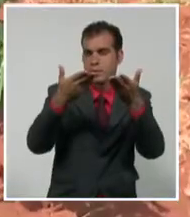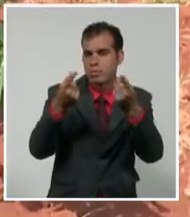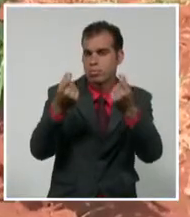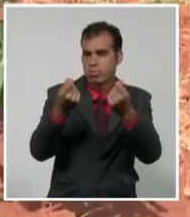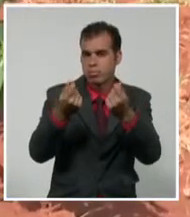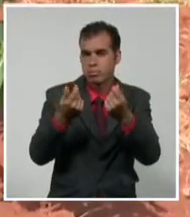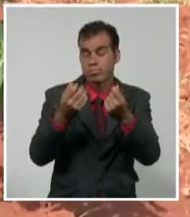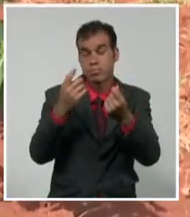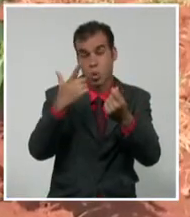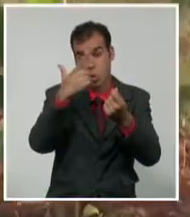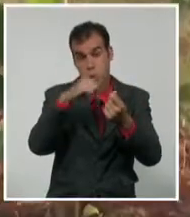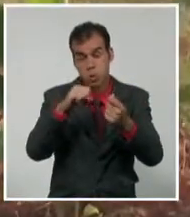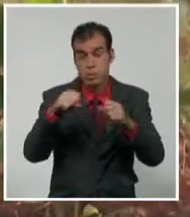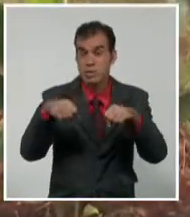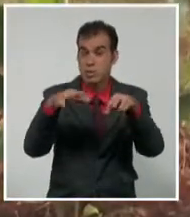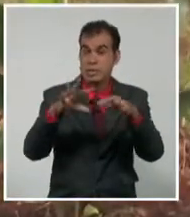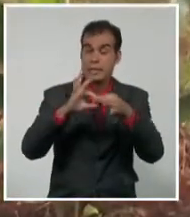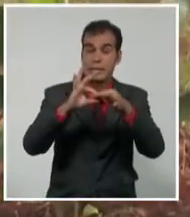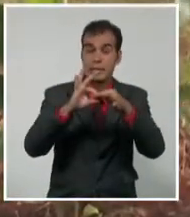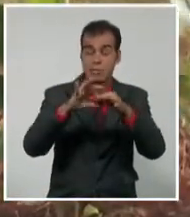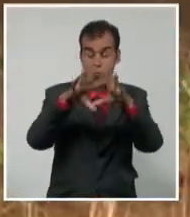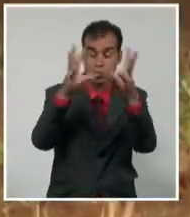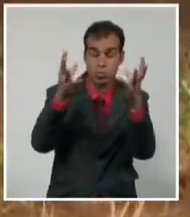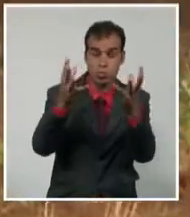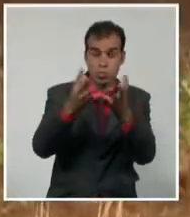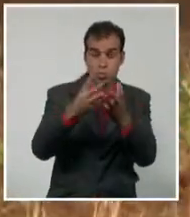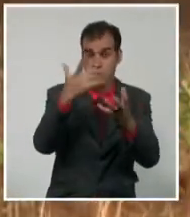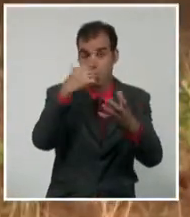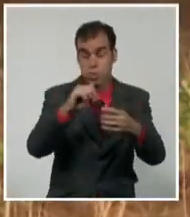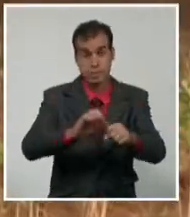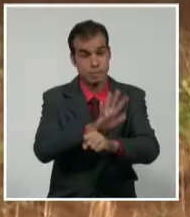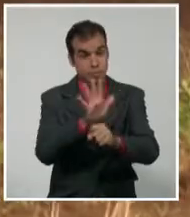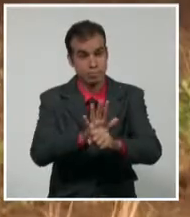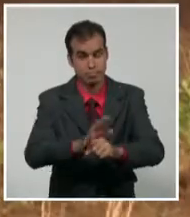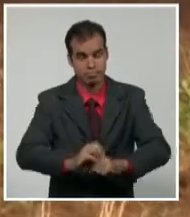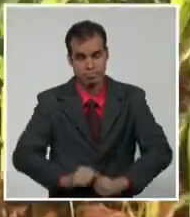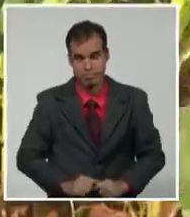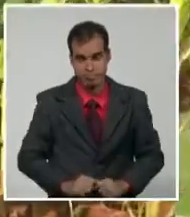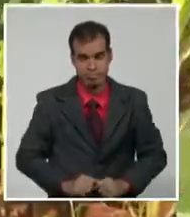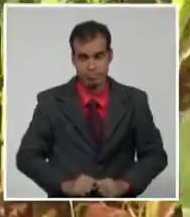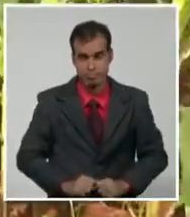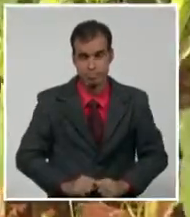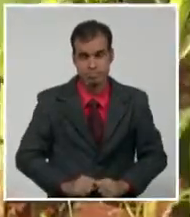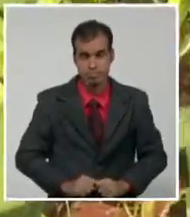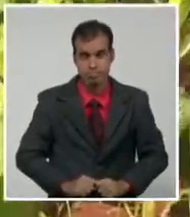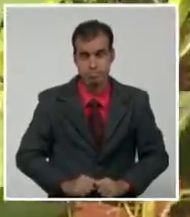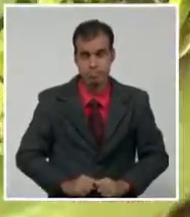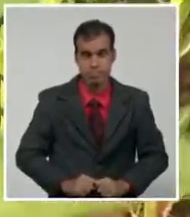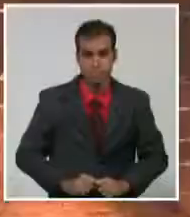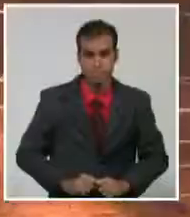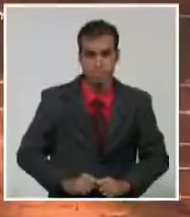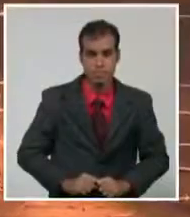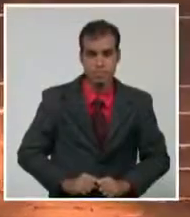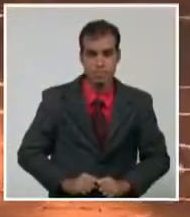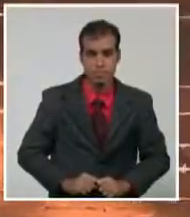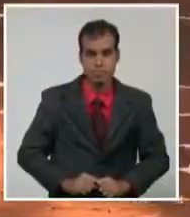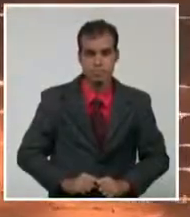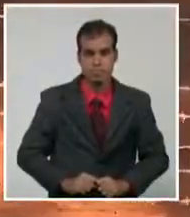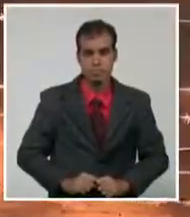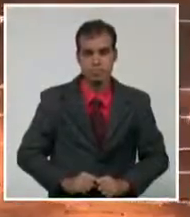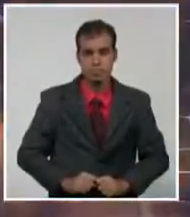la compleja situación que hoy vive el mundo por la pandemia desde matanzas el janet aguas merino sistema informativo de la televisión